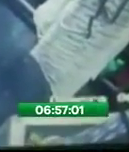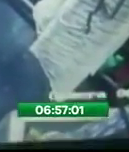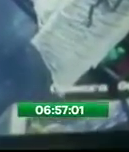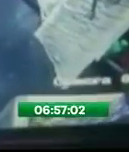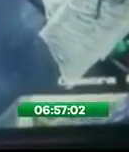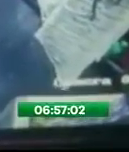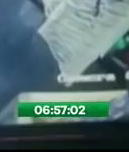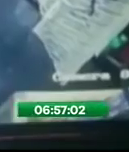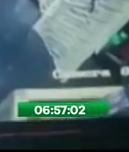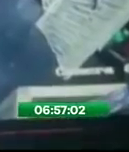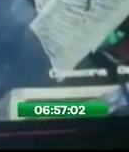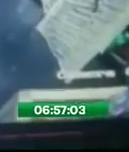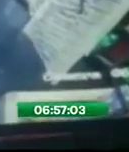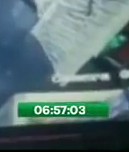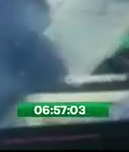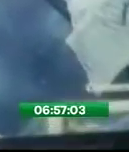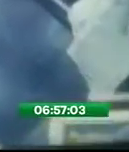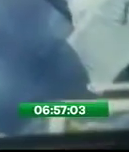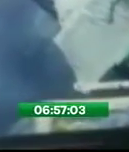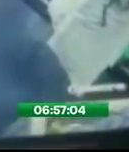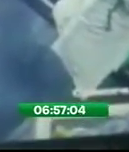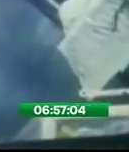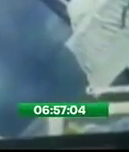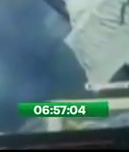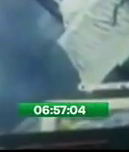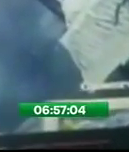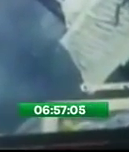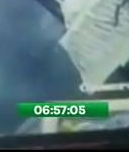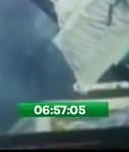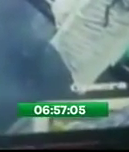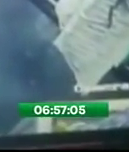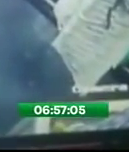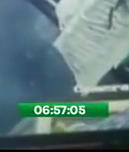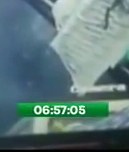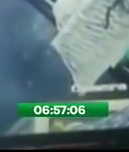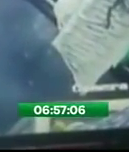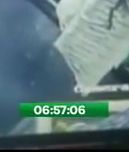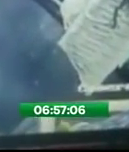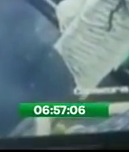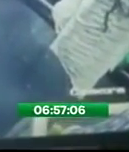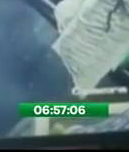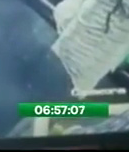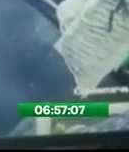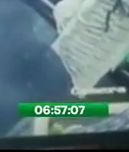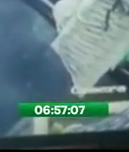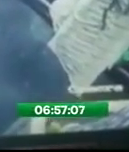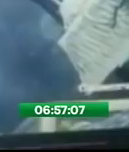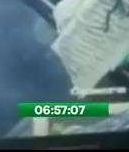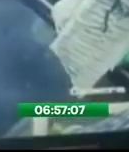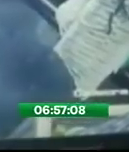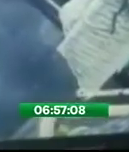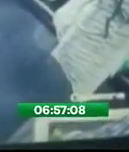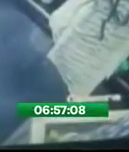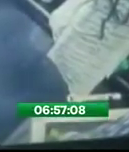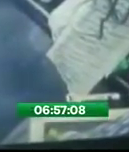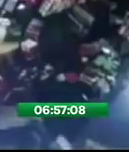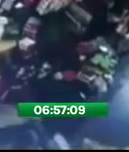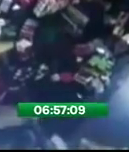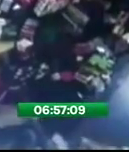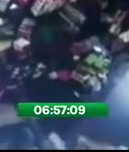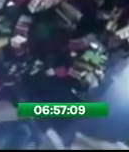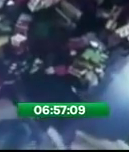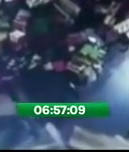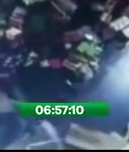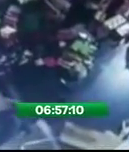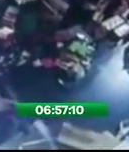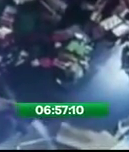delincuencia campea en todos lados, mi querida Mayra. Por todos lados. No solamente en Guayaquil, en todas partes del Ecuador. Oye, y la policía hace su trabajo, pero caramba, ¿qué vamos a hacer? ¿Qué